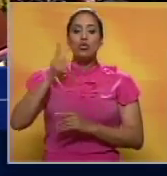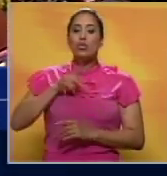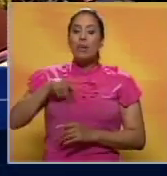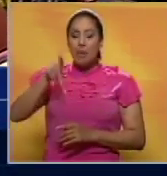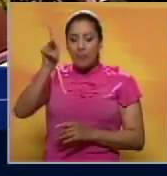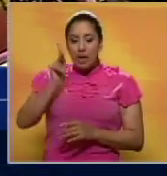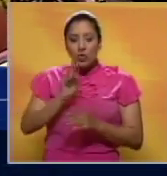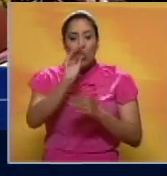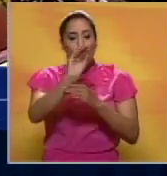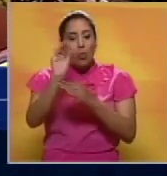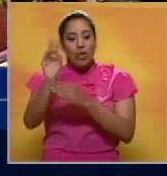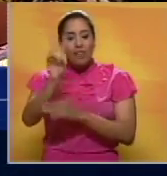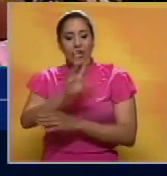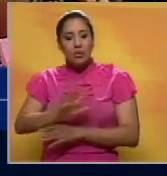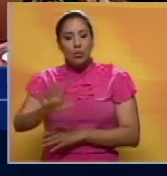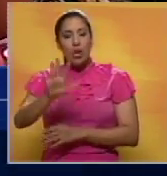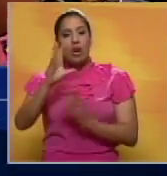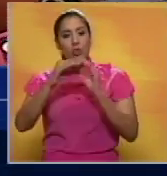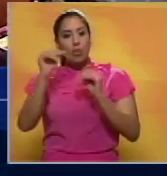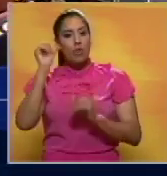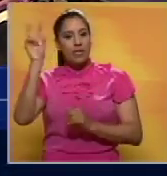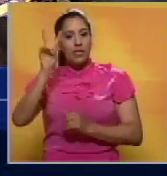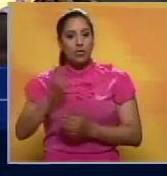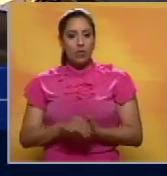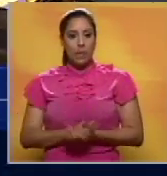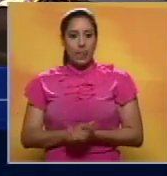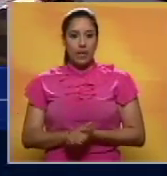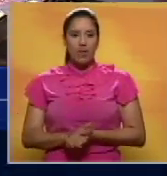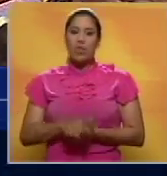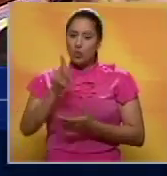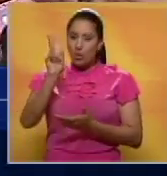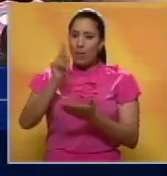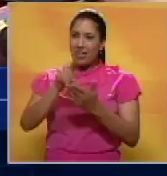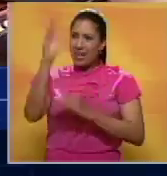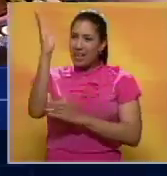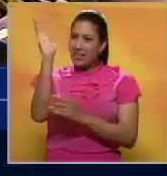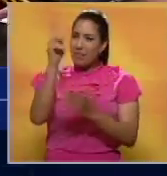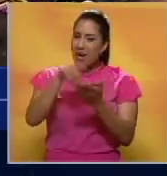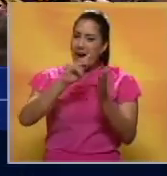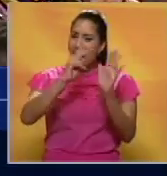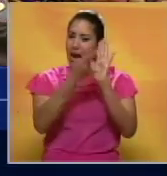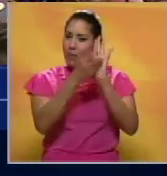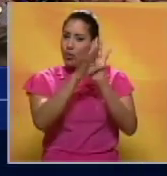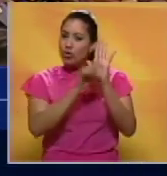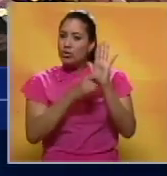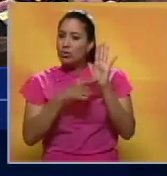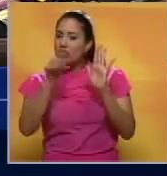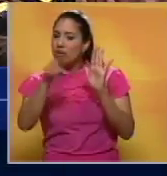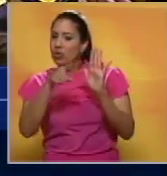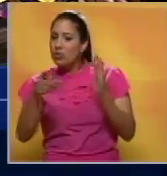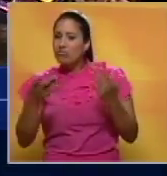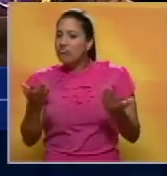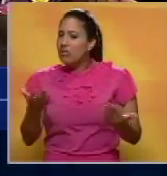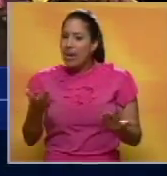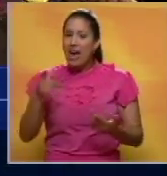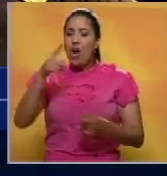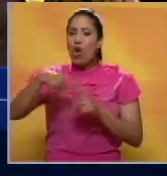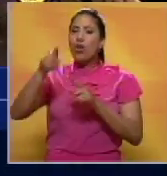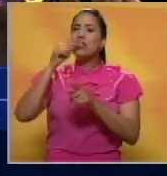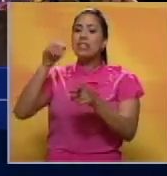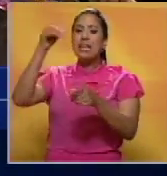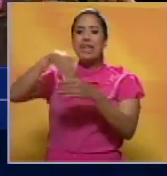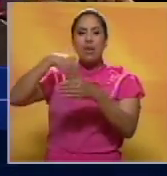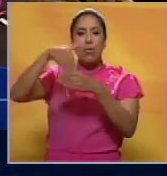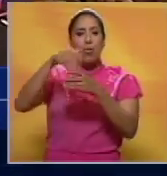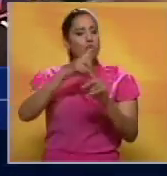de todos los venezolanos y de todas las venezolanas. Ministro, ¿va a participar la Iglesia en el proceso constituyente? ¿Van a participar? El Vaticano dijo que quería elecciones. Un